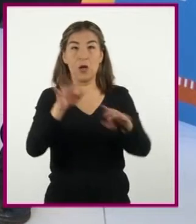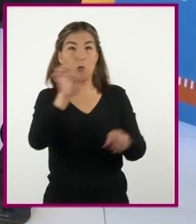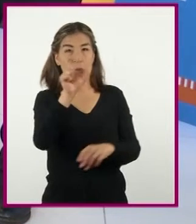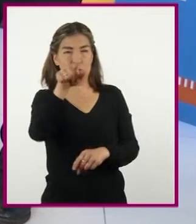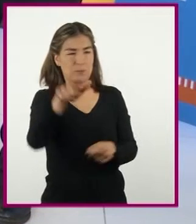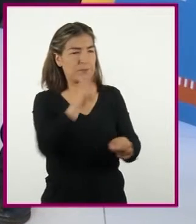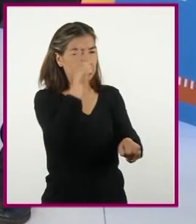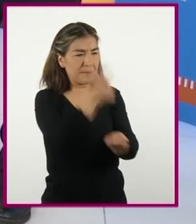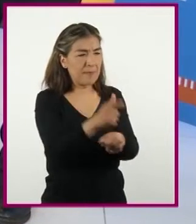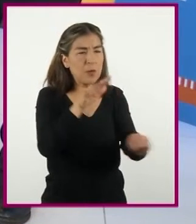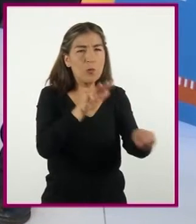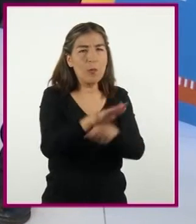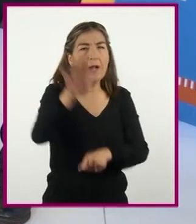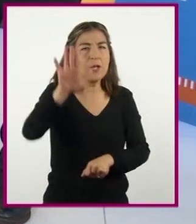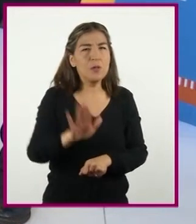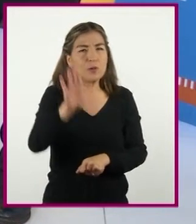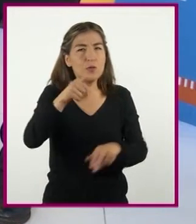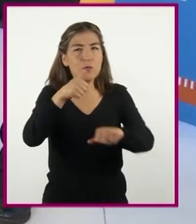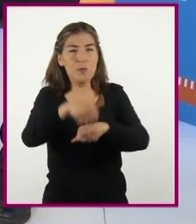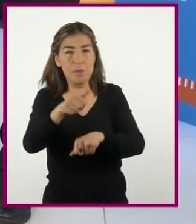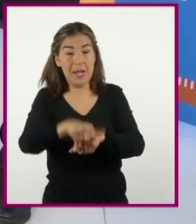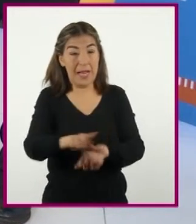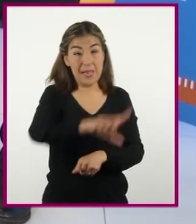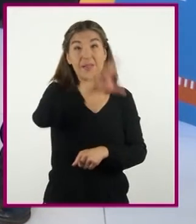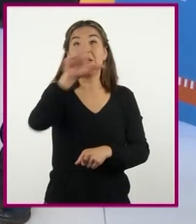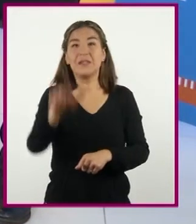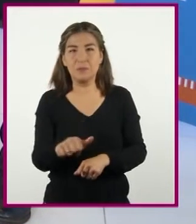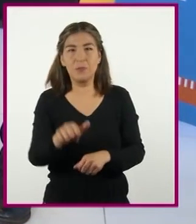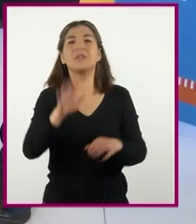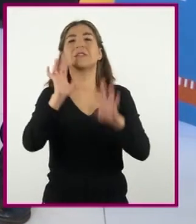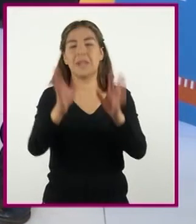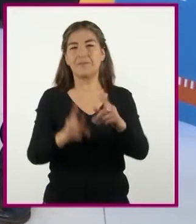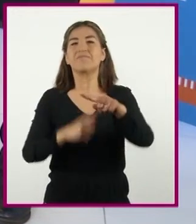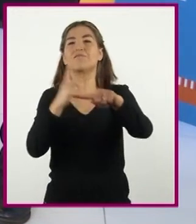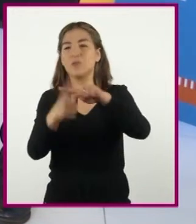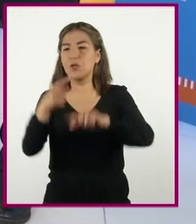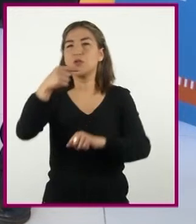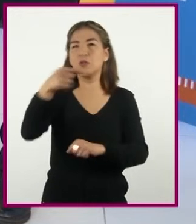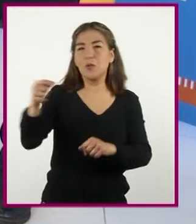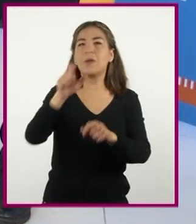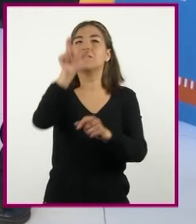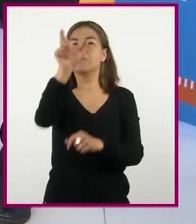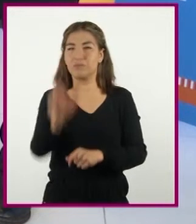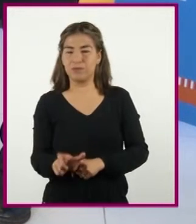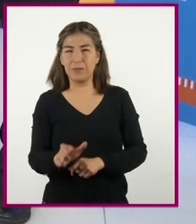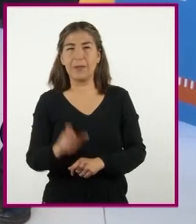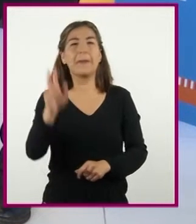términos semejantes. Luego, se realizan las operaciones correspondientes.